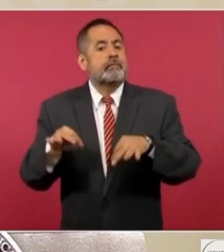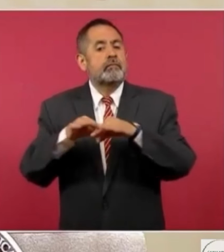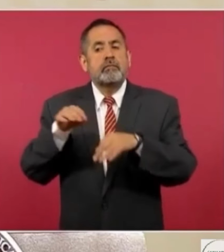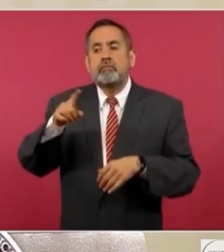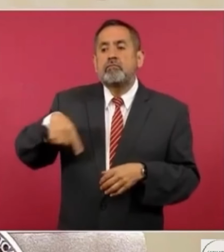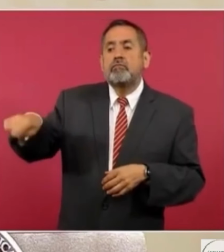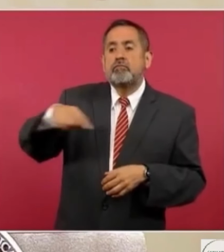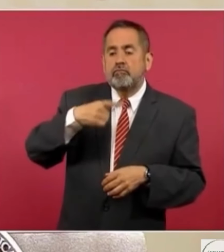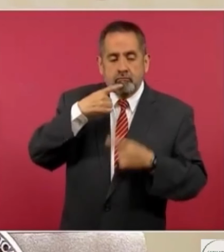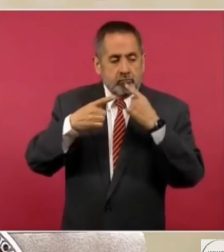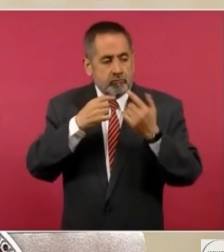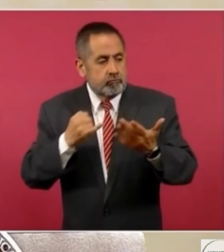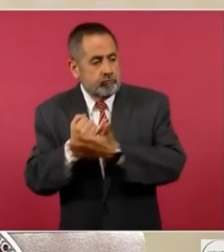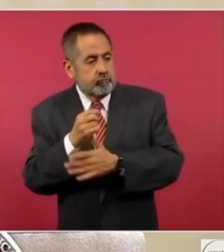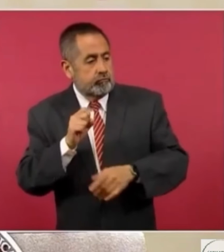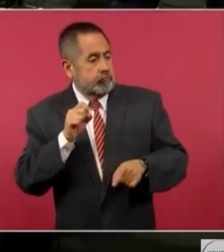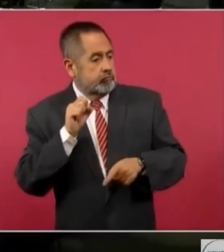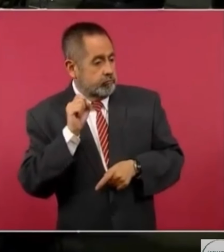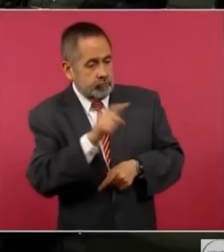la inocencia o culpabilidad de la persona.